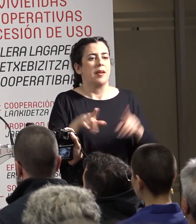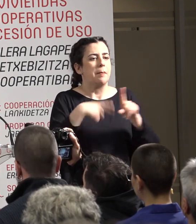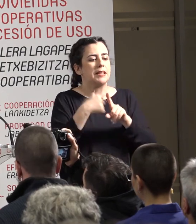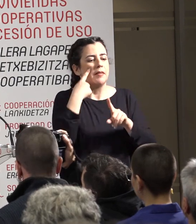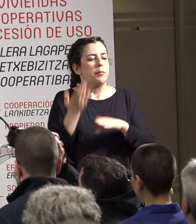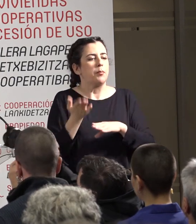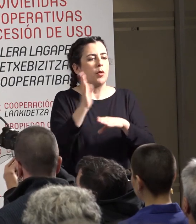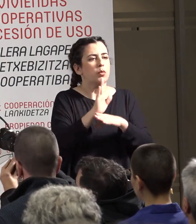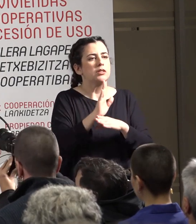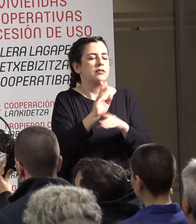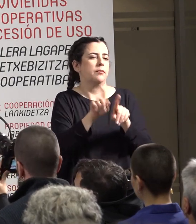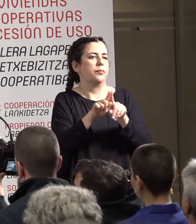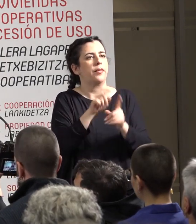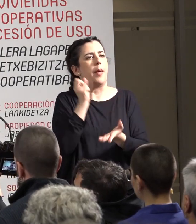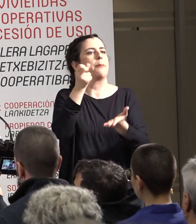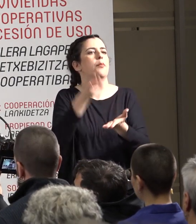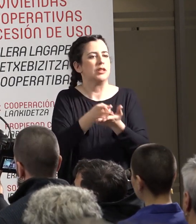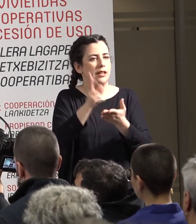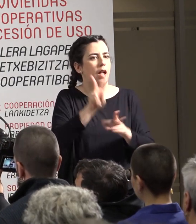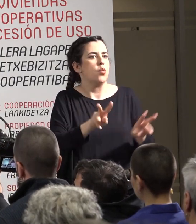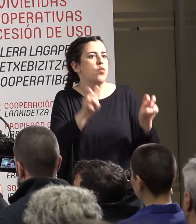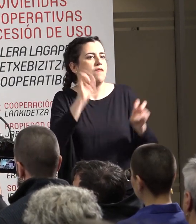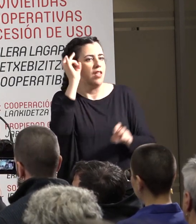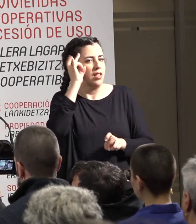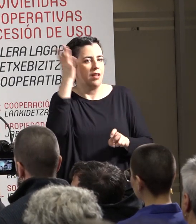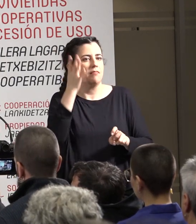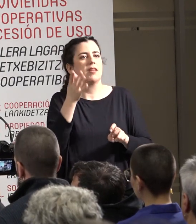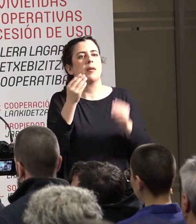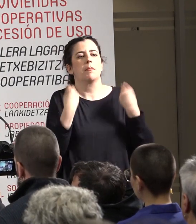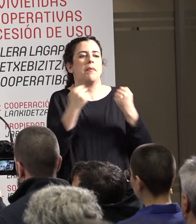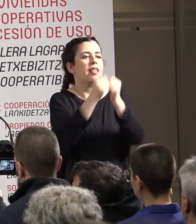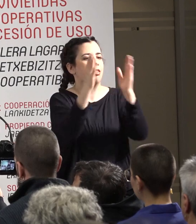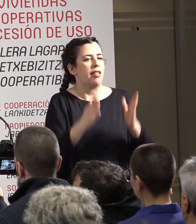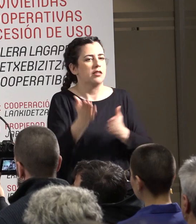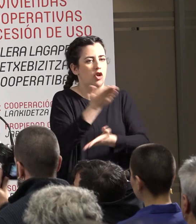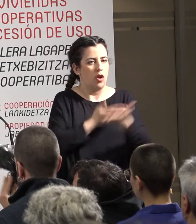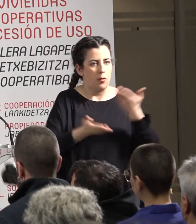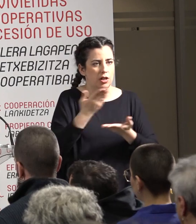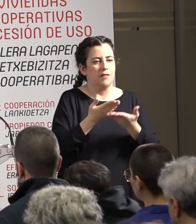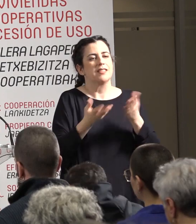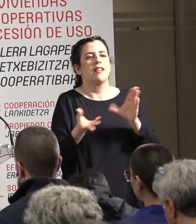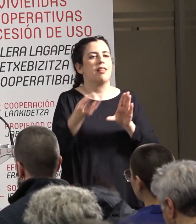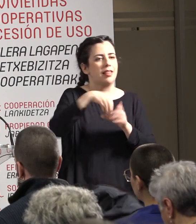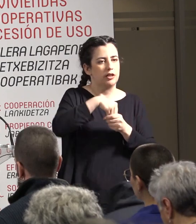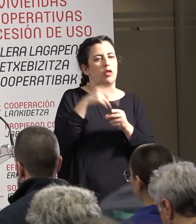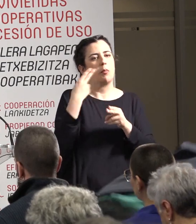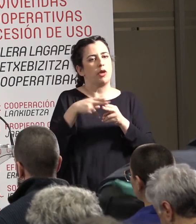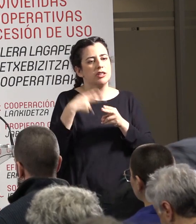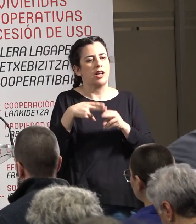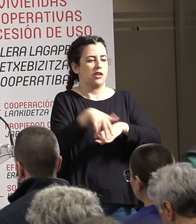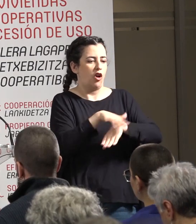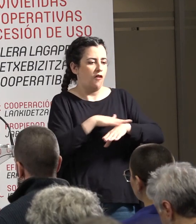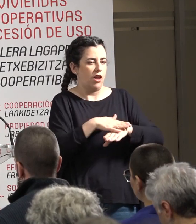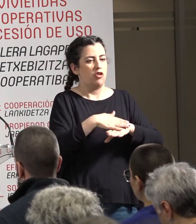de innovación en forma de viviendas colaborativas que forme y se integre dentro de las políticas de vivienda del Gobierno de Navarra como una línea